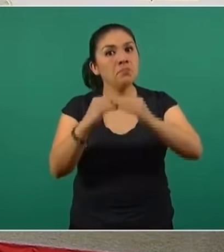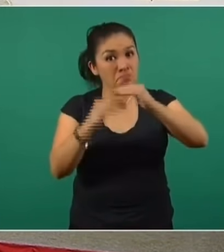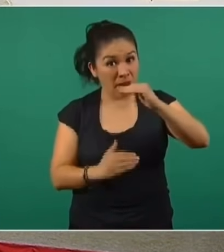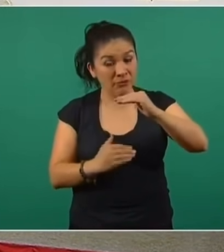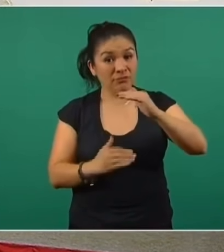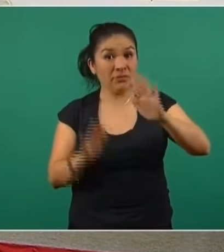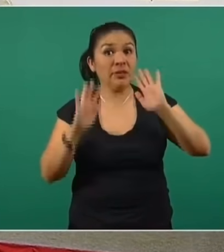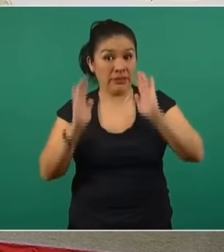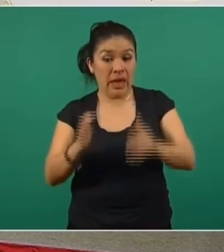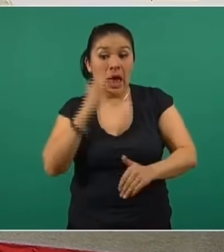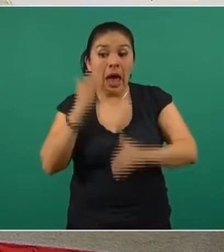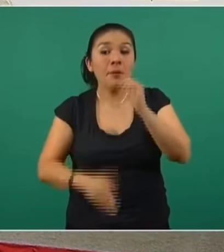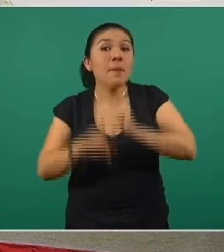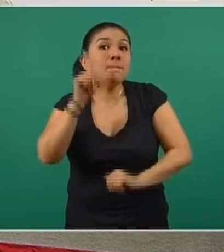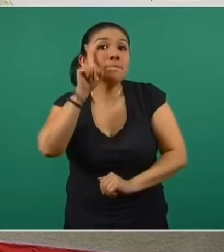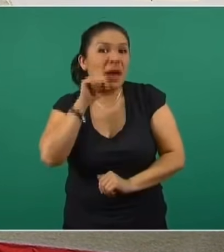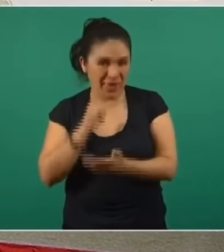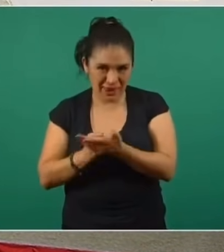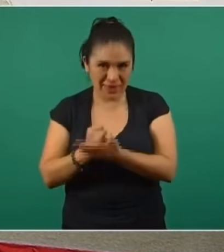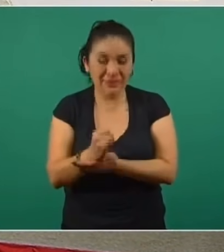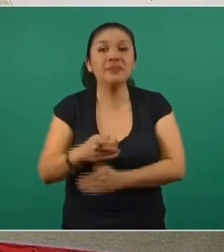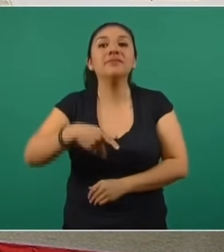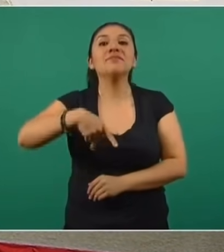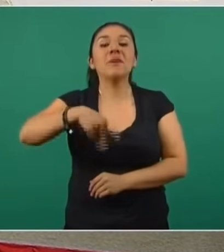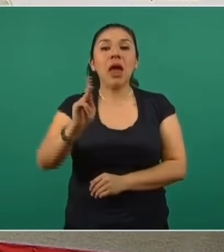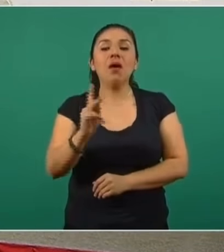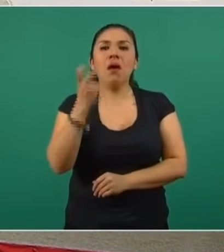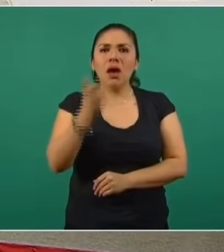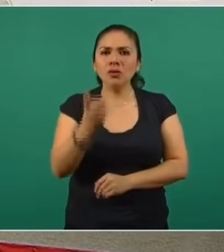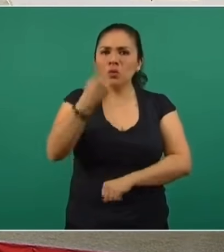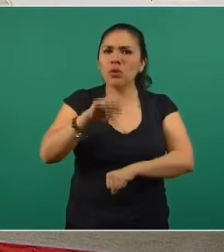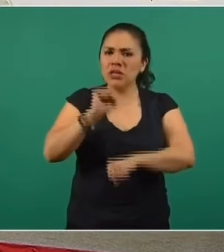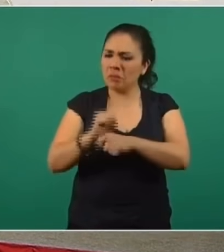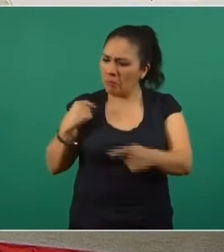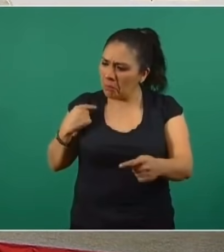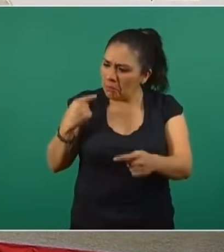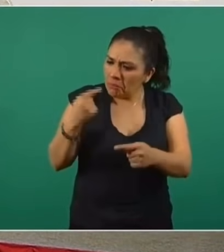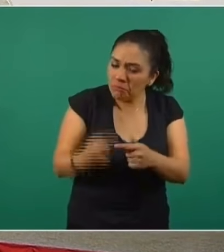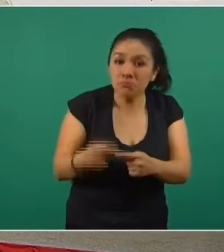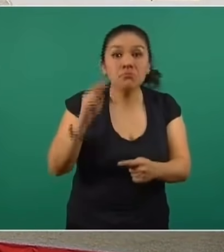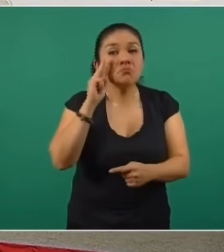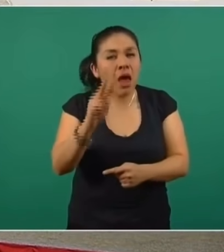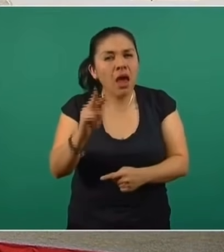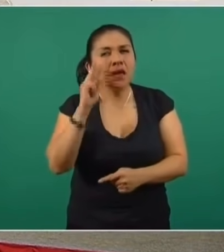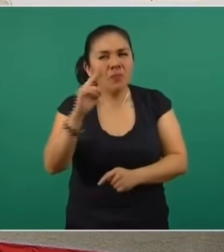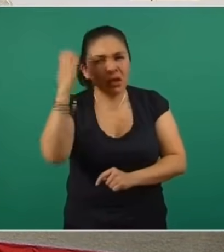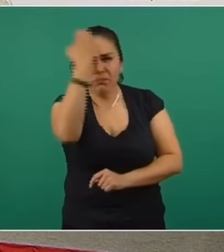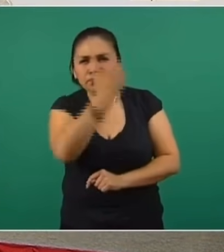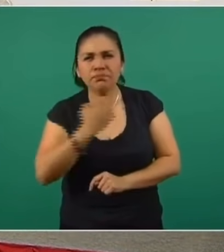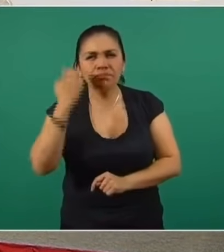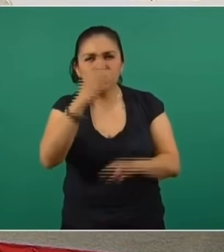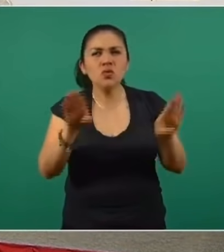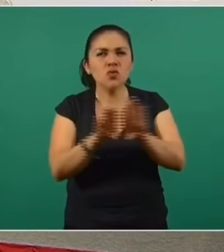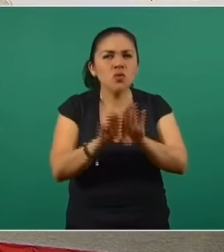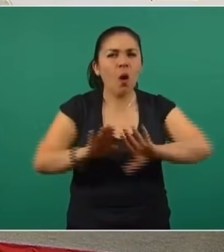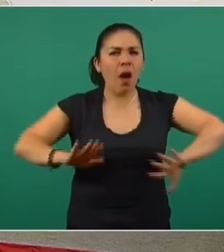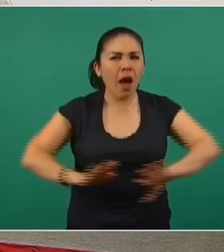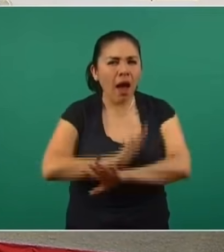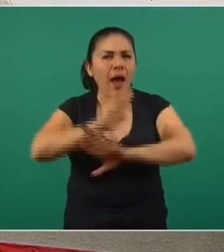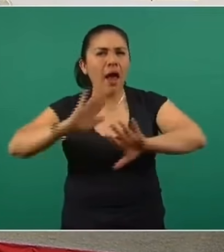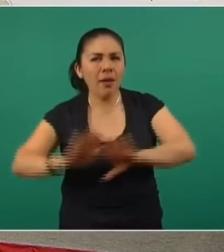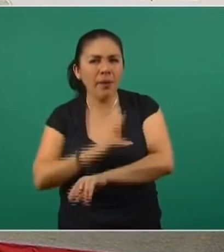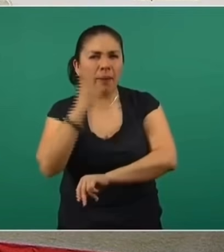termina estrictamente mañana, pero a lo largo de toda la semana hemos estado monitoreando el progreso de